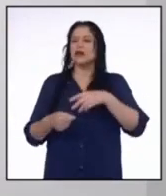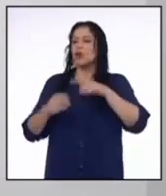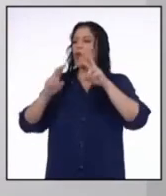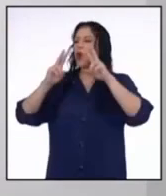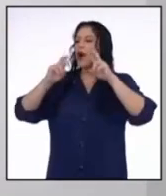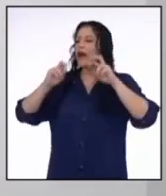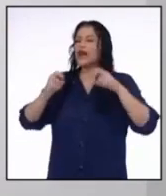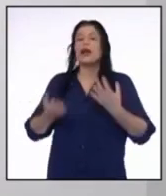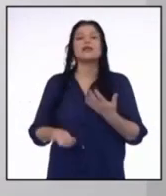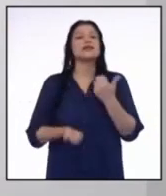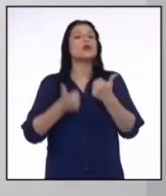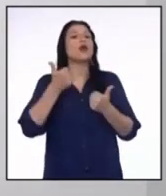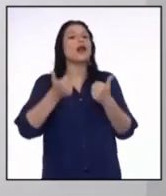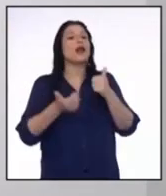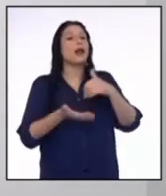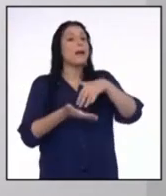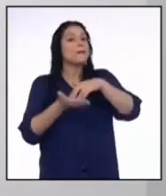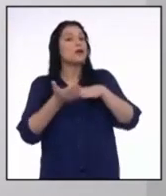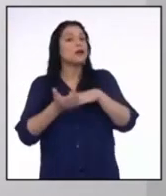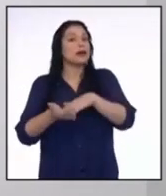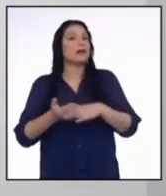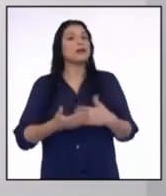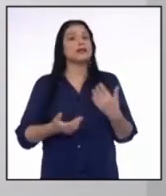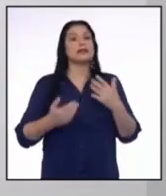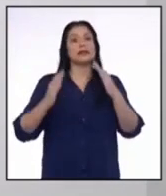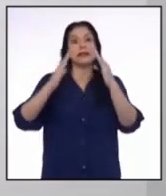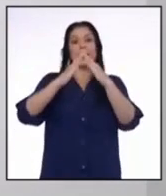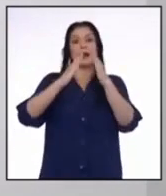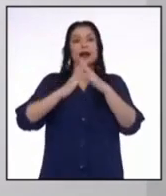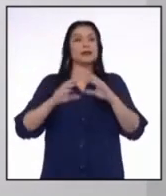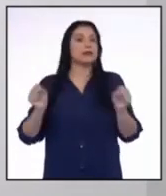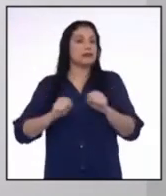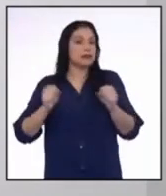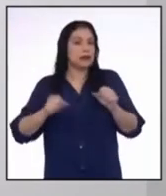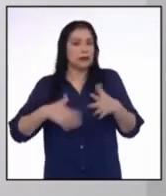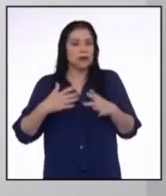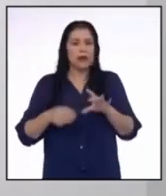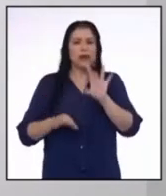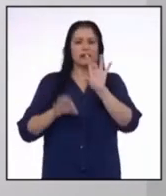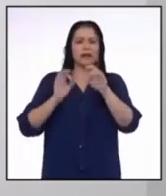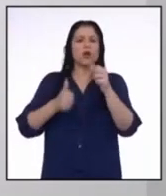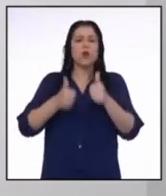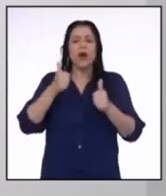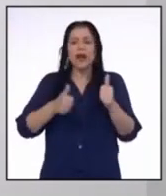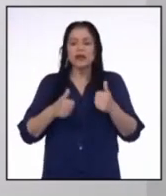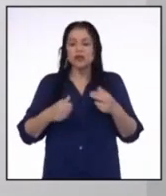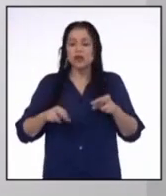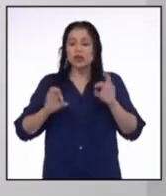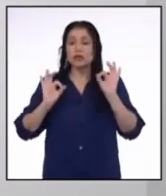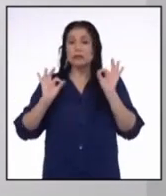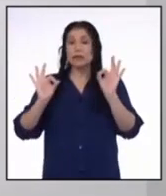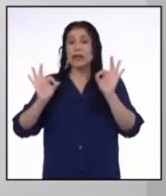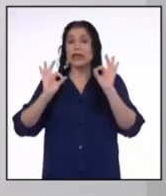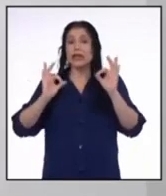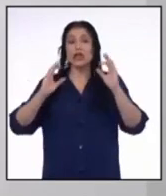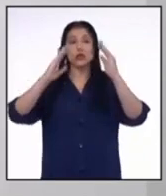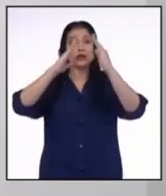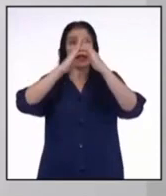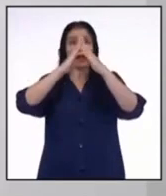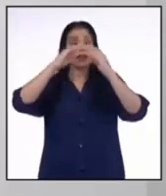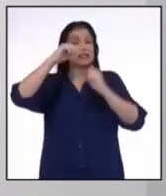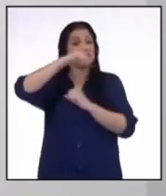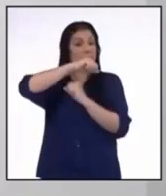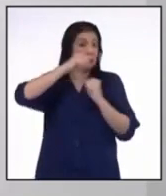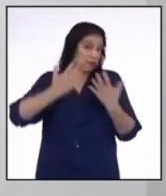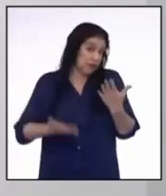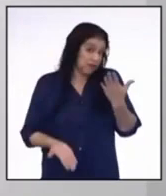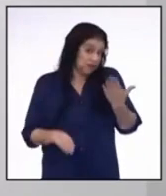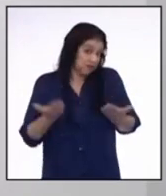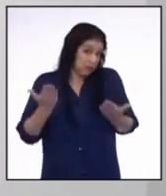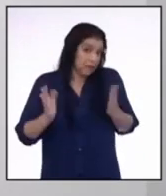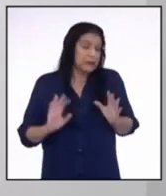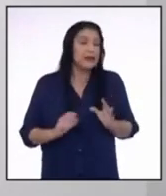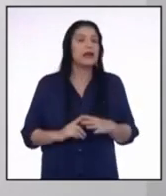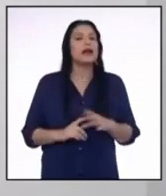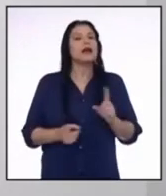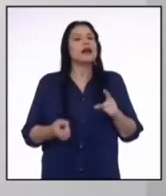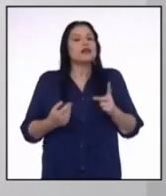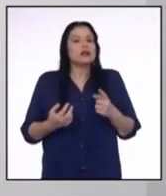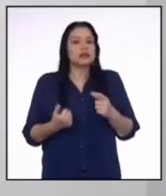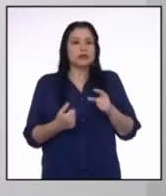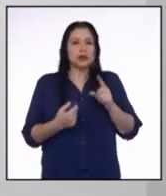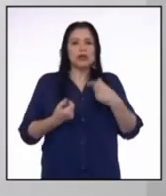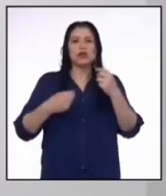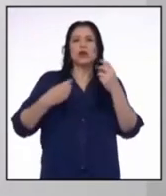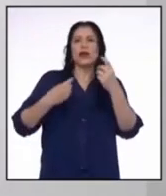estudio de vulnerabilidad sísmica y detectar los peligros estructurales de la construcción. A partir